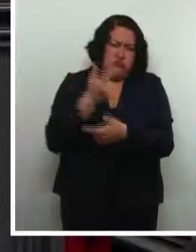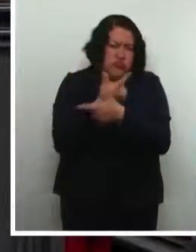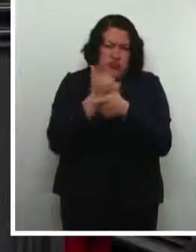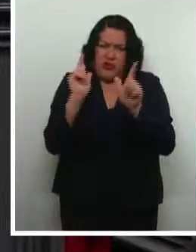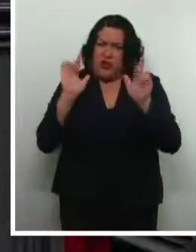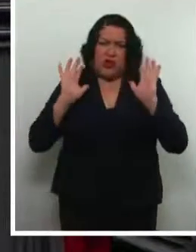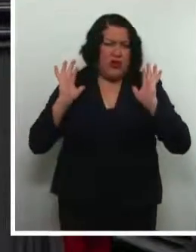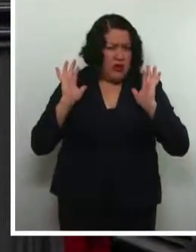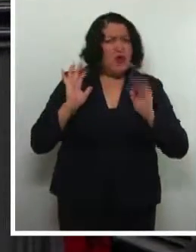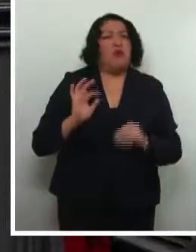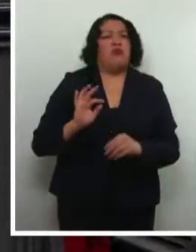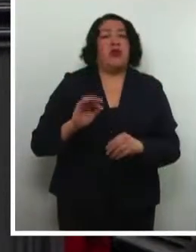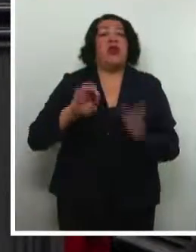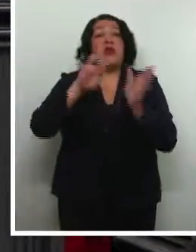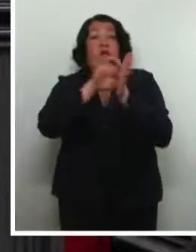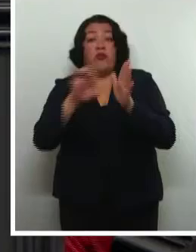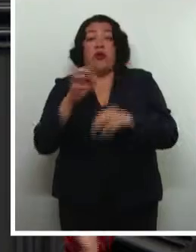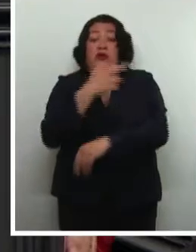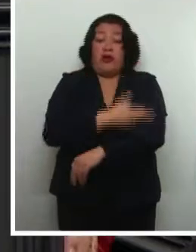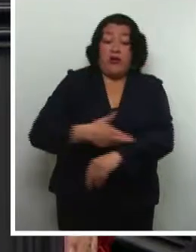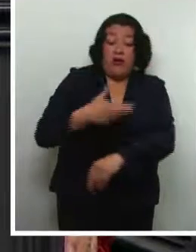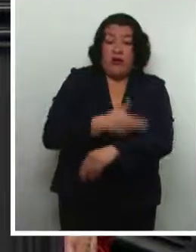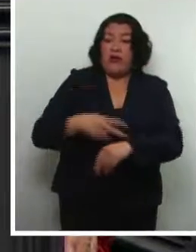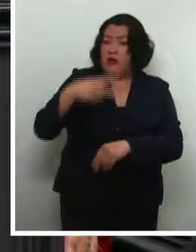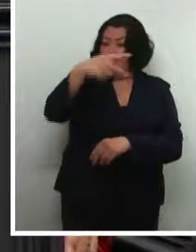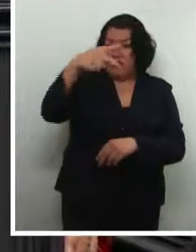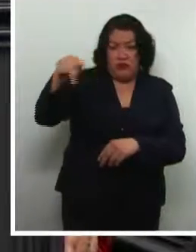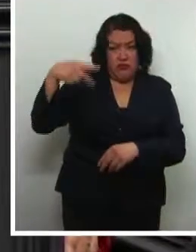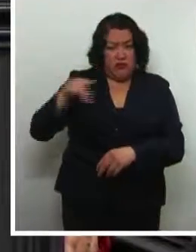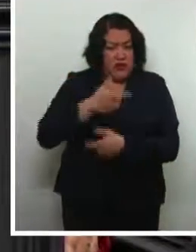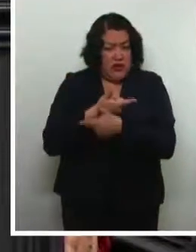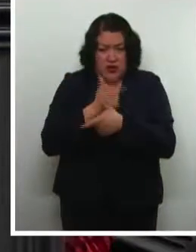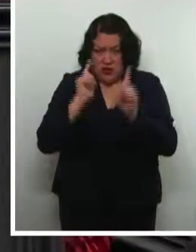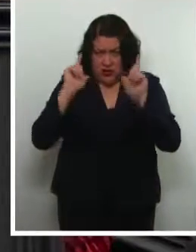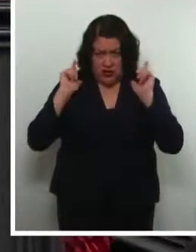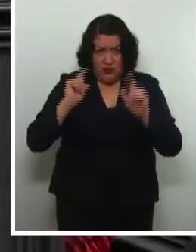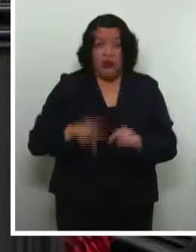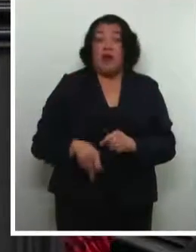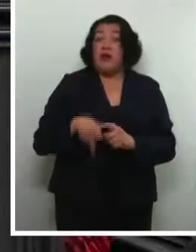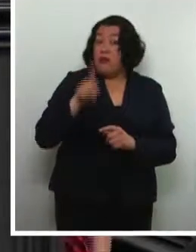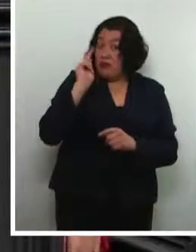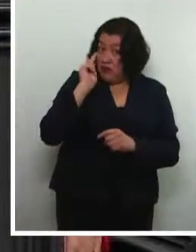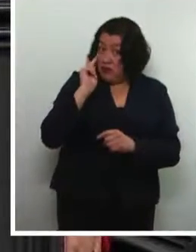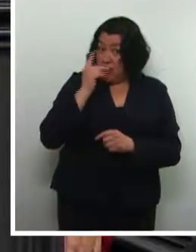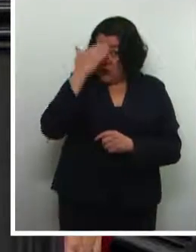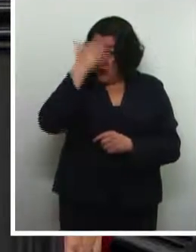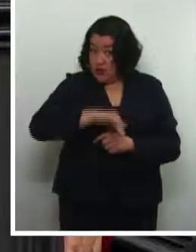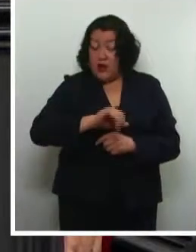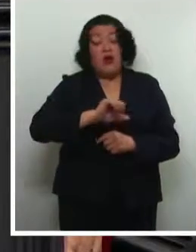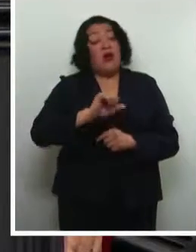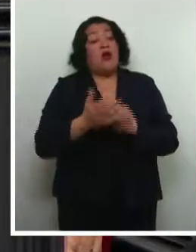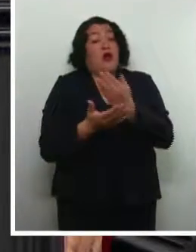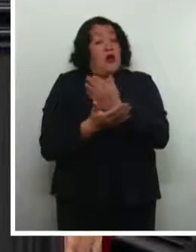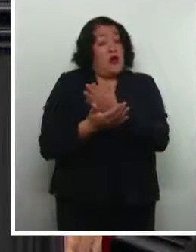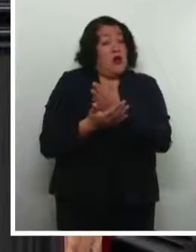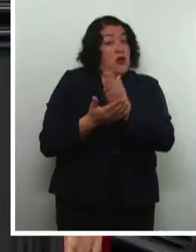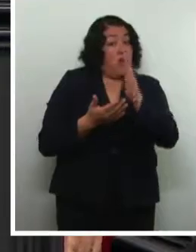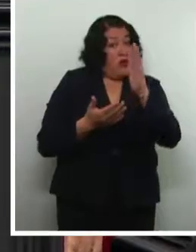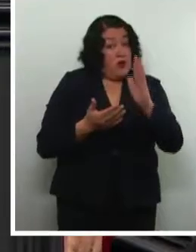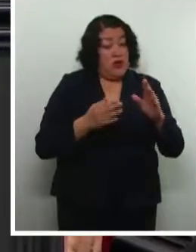Esas decisiones son de los ciudadanos, pero evitemos que